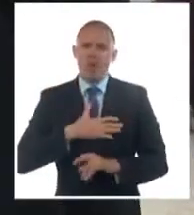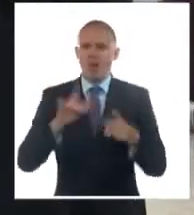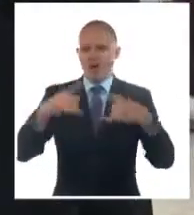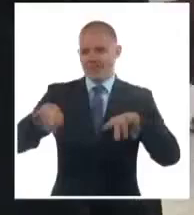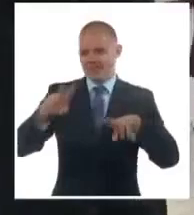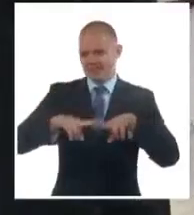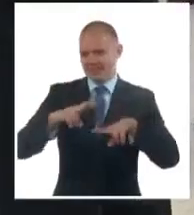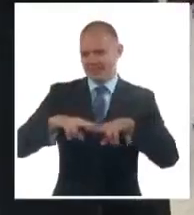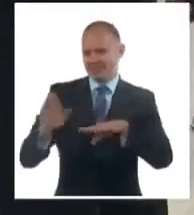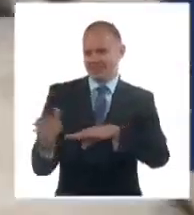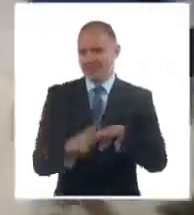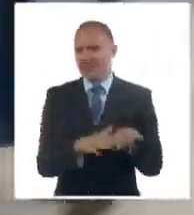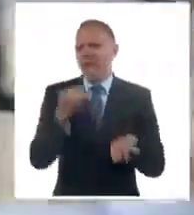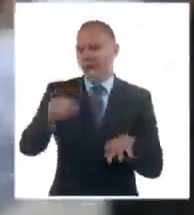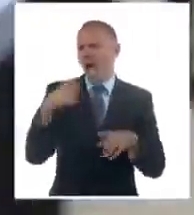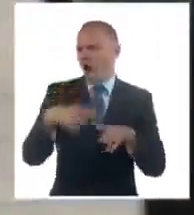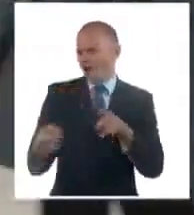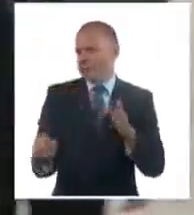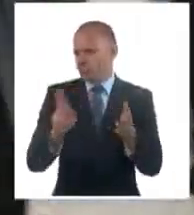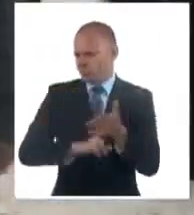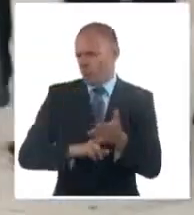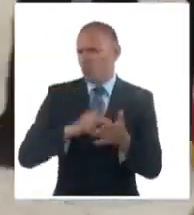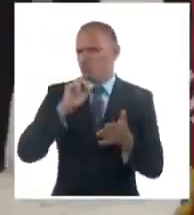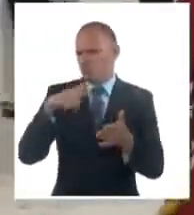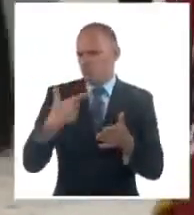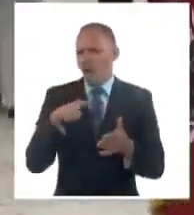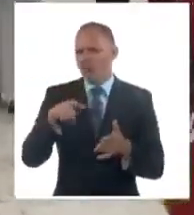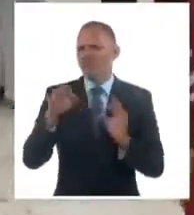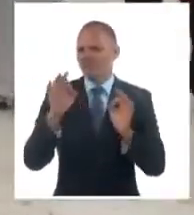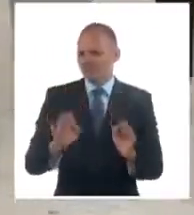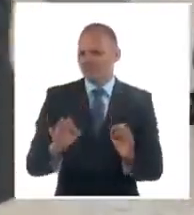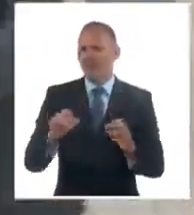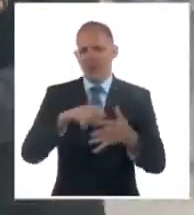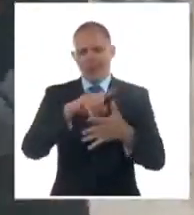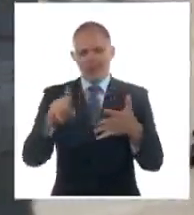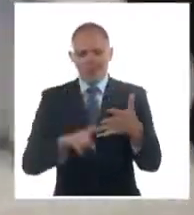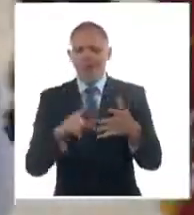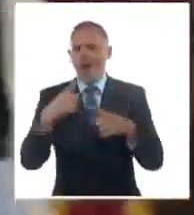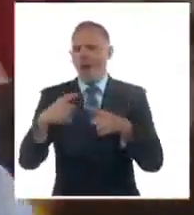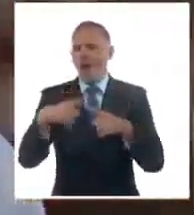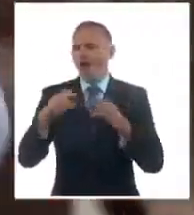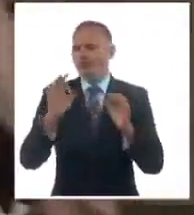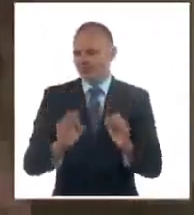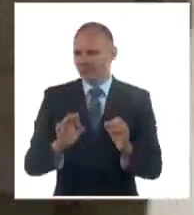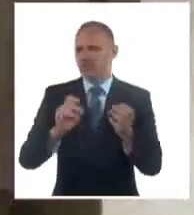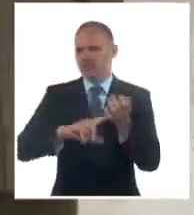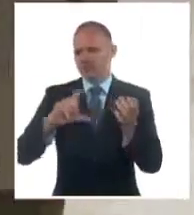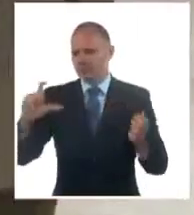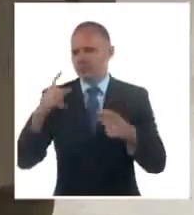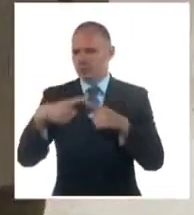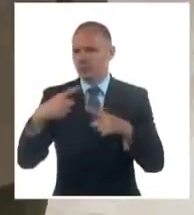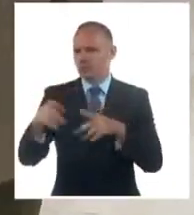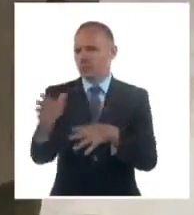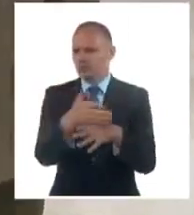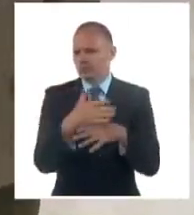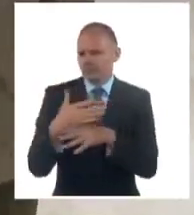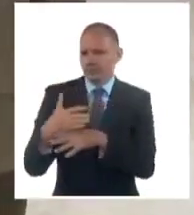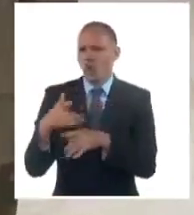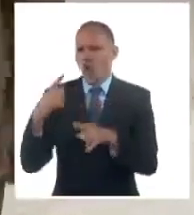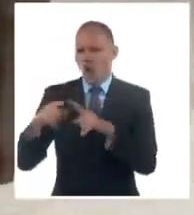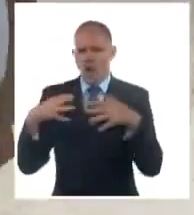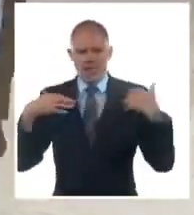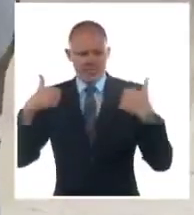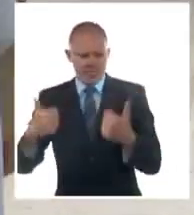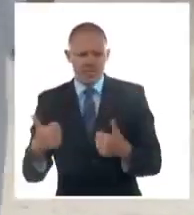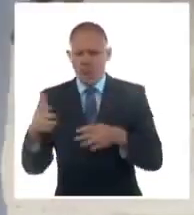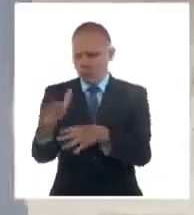presentes otros miembros del Buró Político y del Secretariado del Comité Central del Partido, además de dirigentes de instituciones del